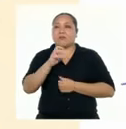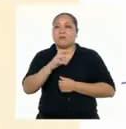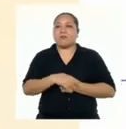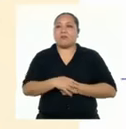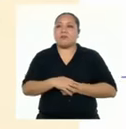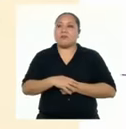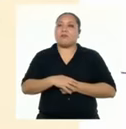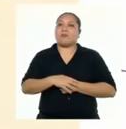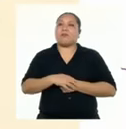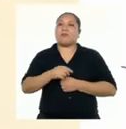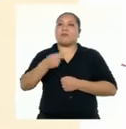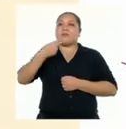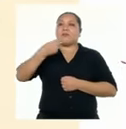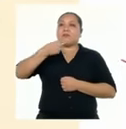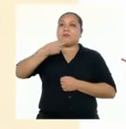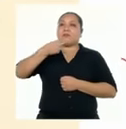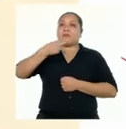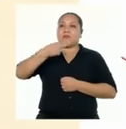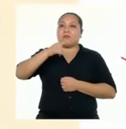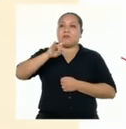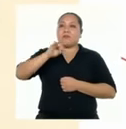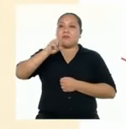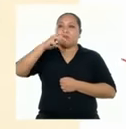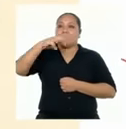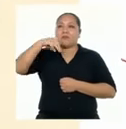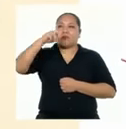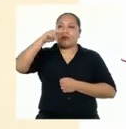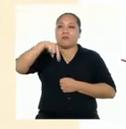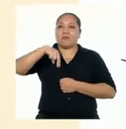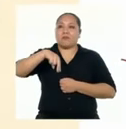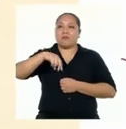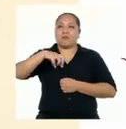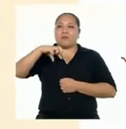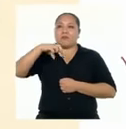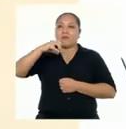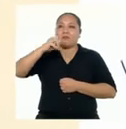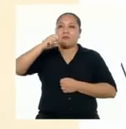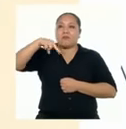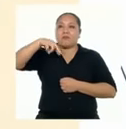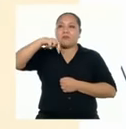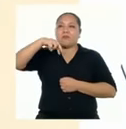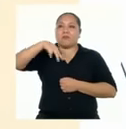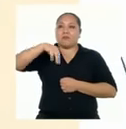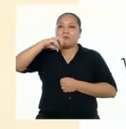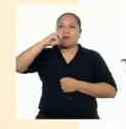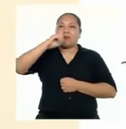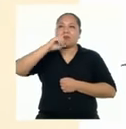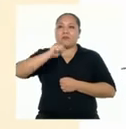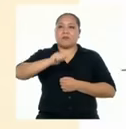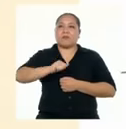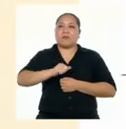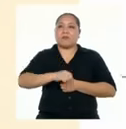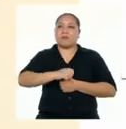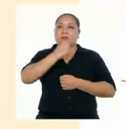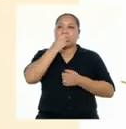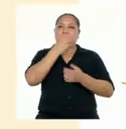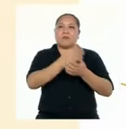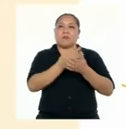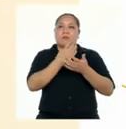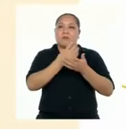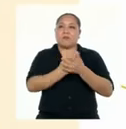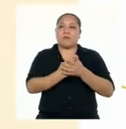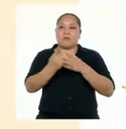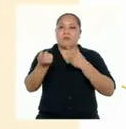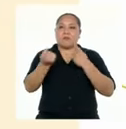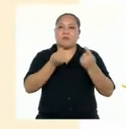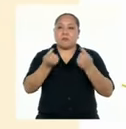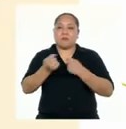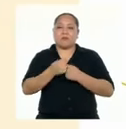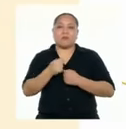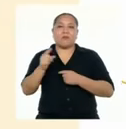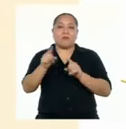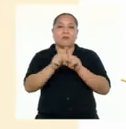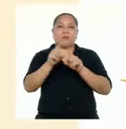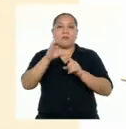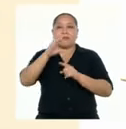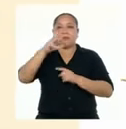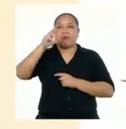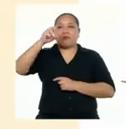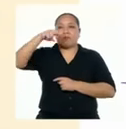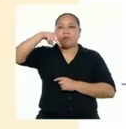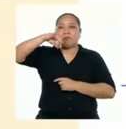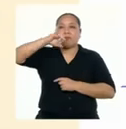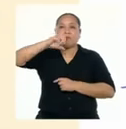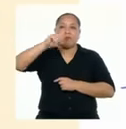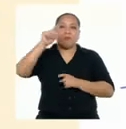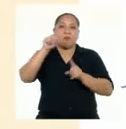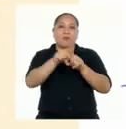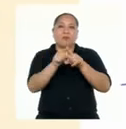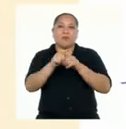Guamán Poma, que escribió La Nueva Crónica y Buen Gobierno. Esto nos recuerda que, en algunos casos, la crónica también puede ir